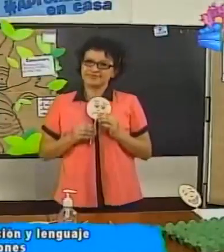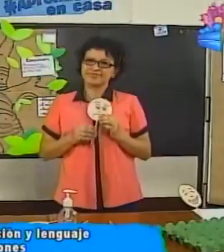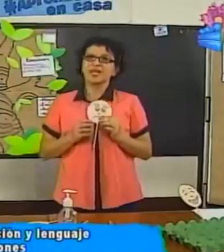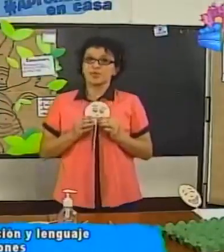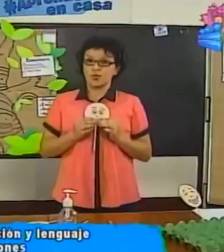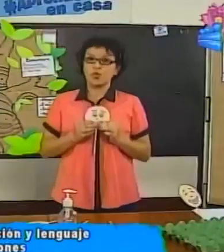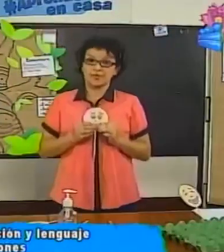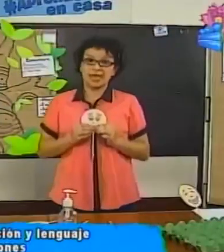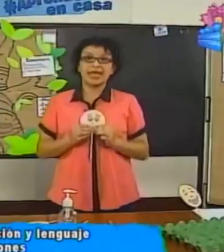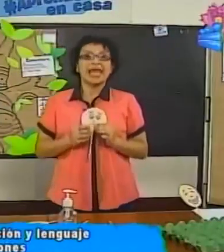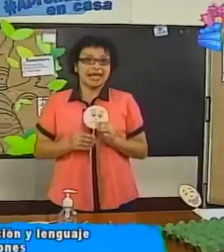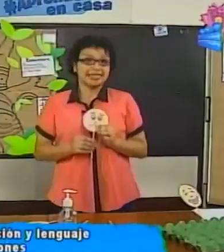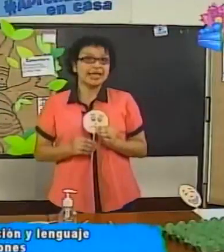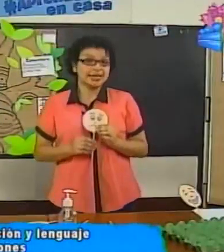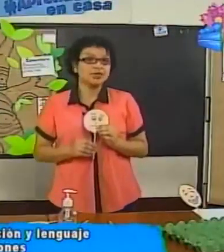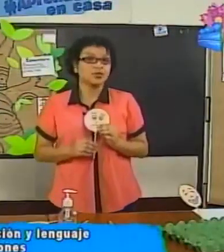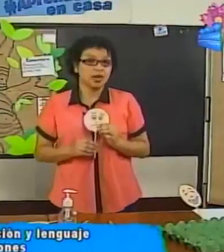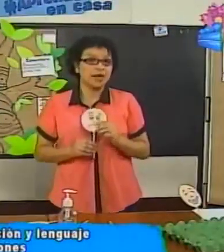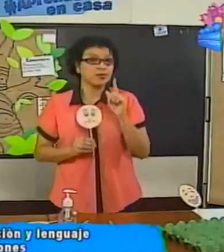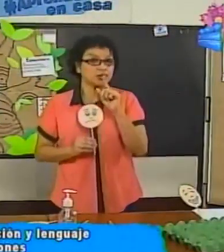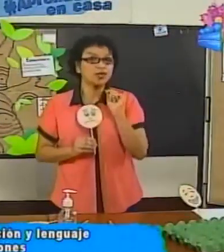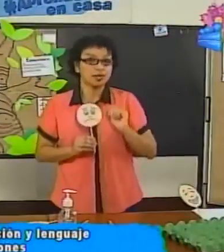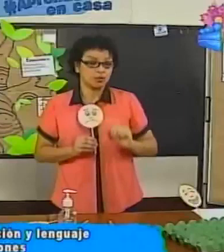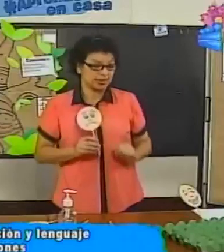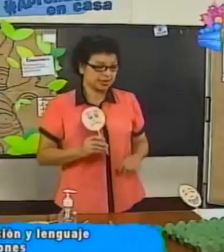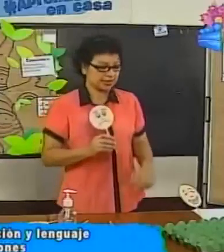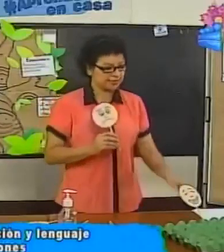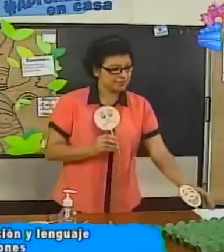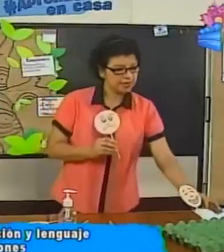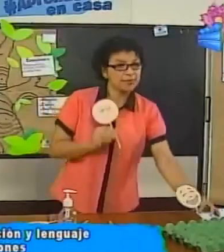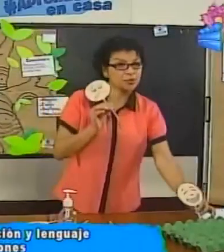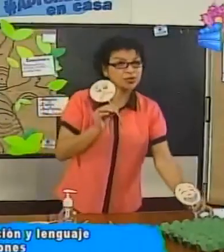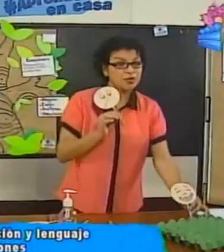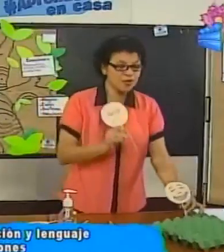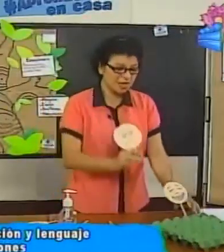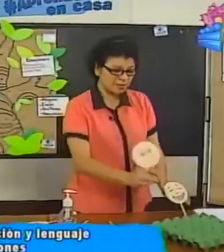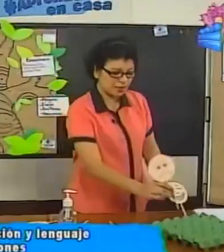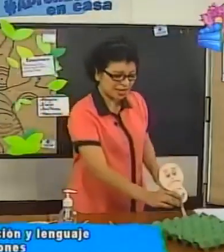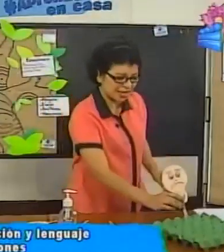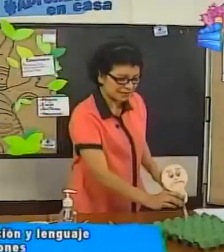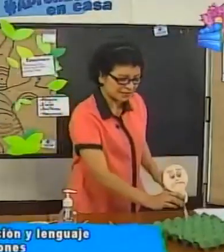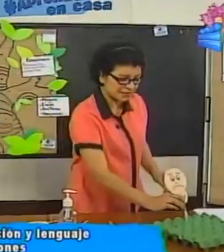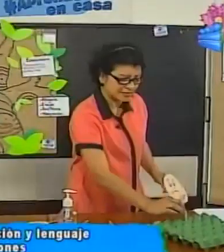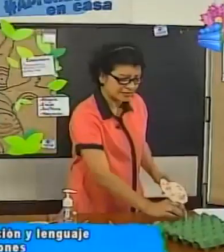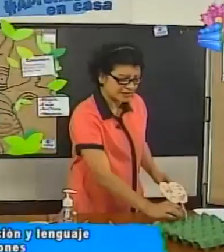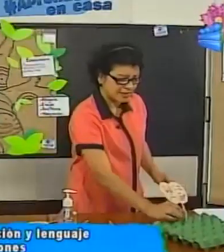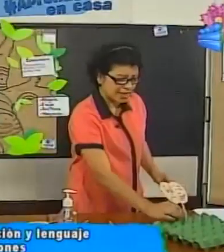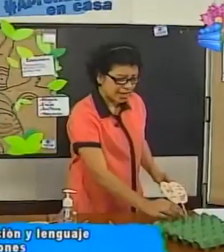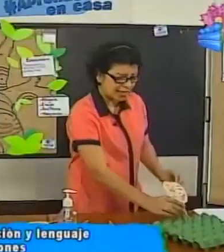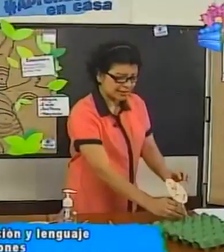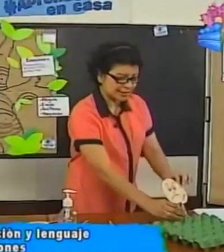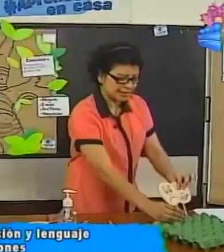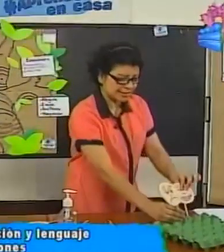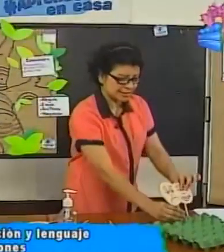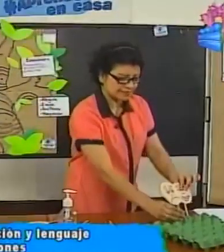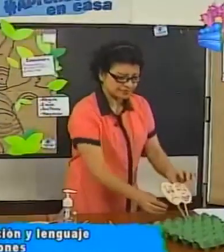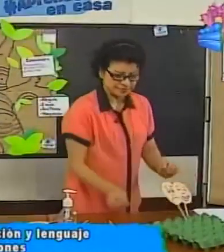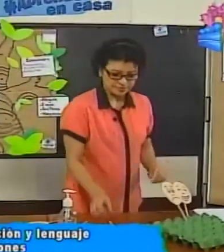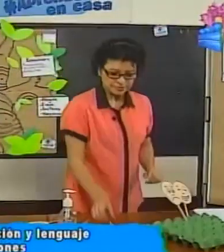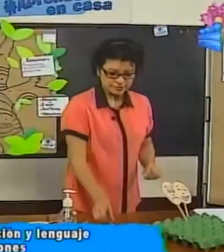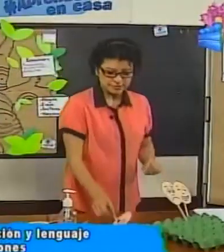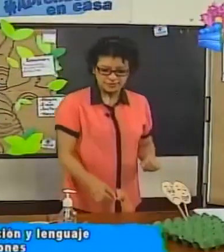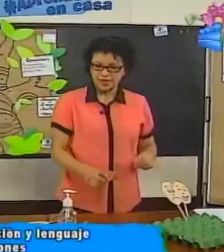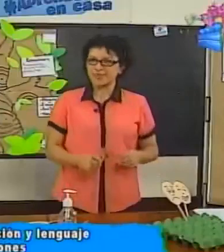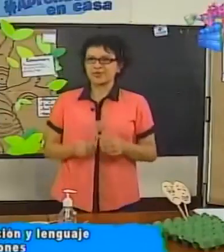Ajá. Muy bien. Esa es una emoción. Recuérdate. Vamos a colocar por acá a la tristeza.